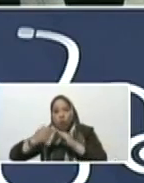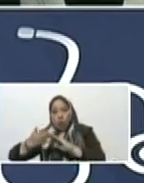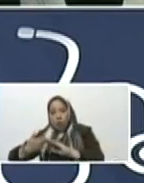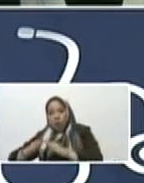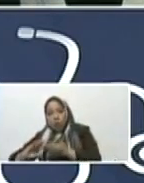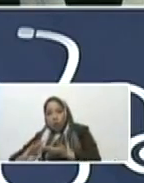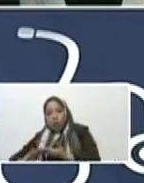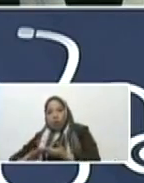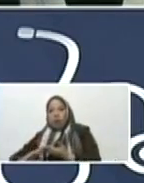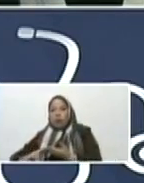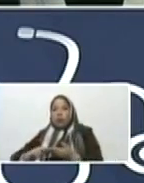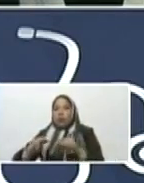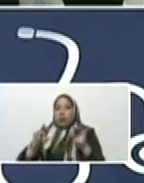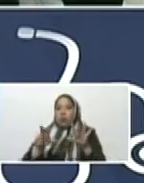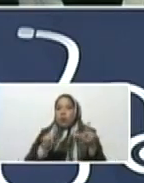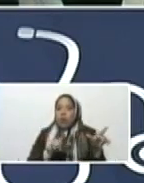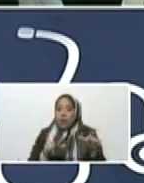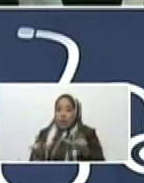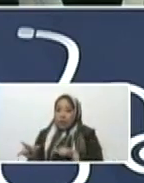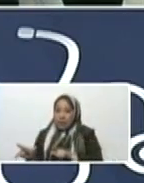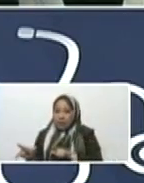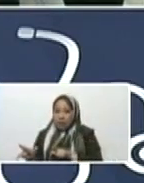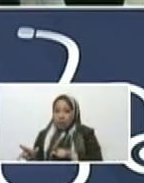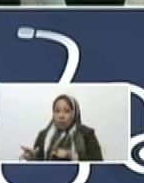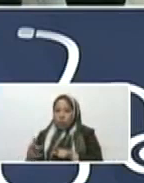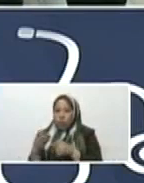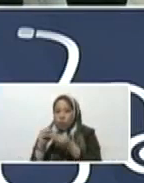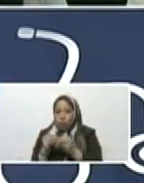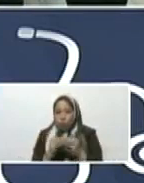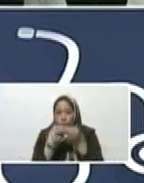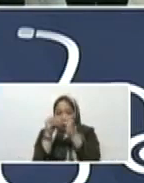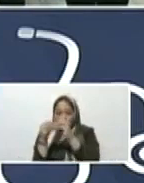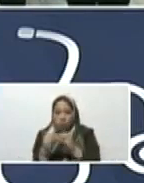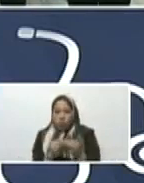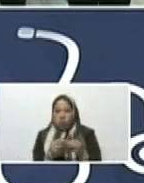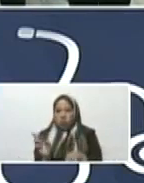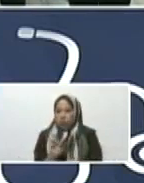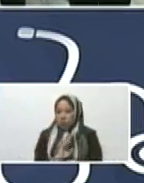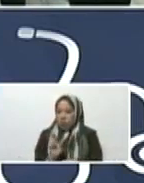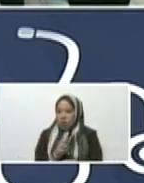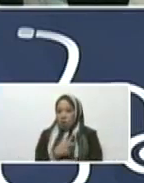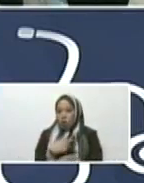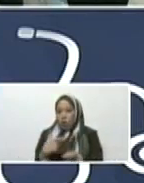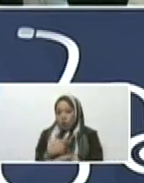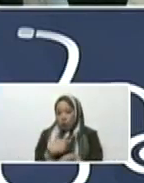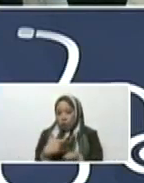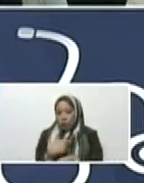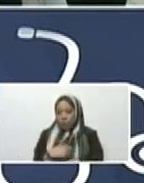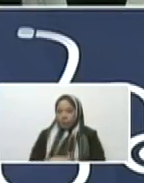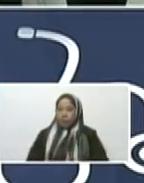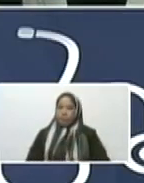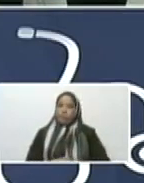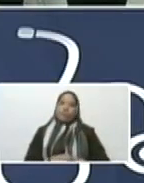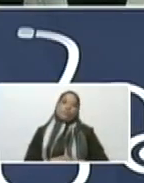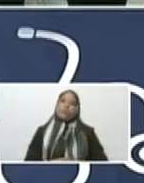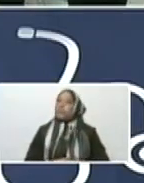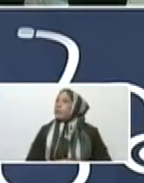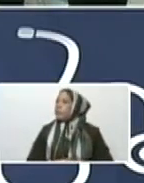Canelón, totalmente recuperada y reparada. Adelante, gobernador.